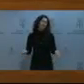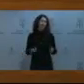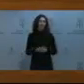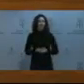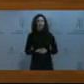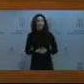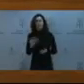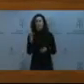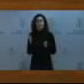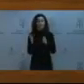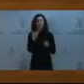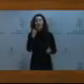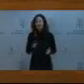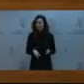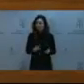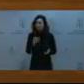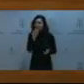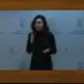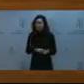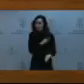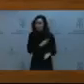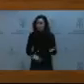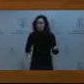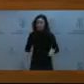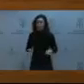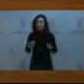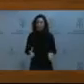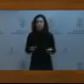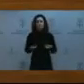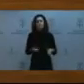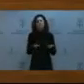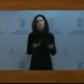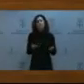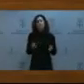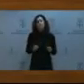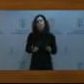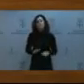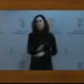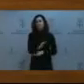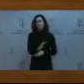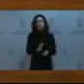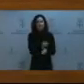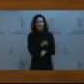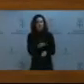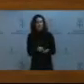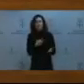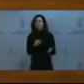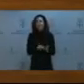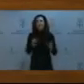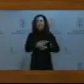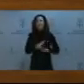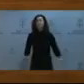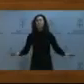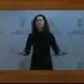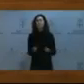las ayudas directas a la subsidiación de préstamos, porque resumiendo, el plan supone menos recursos, menos ayudas,